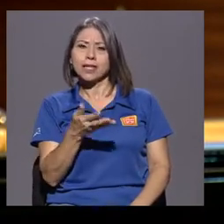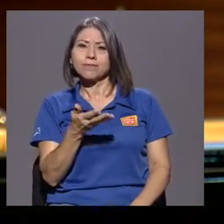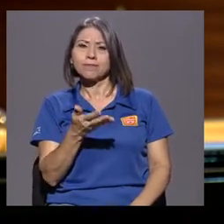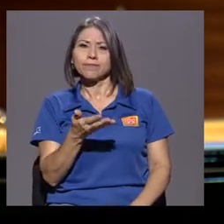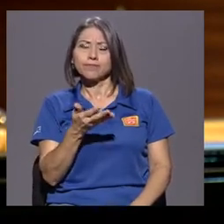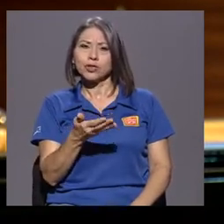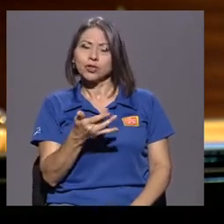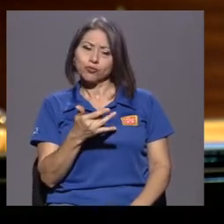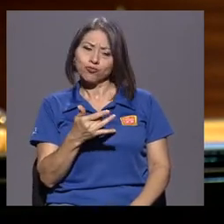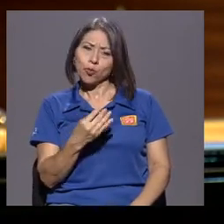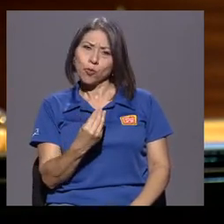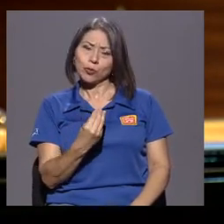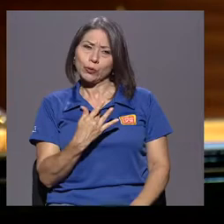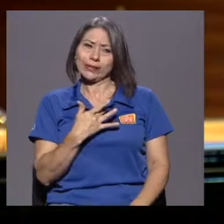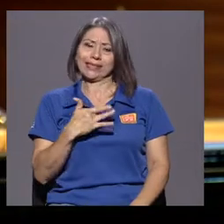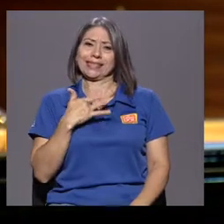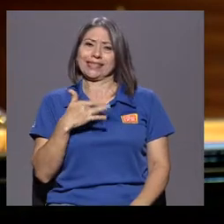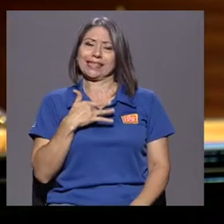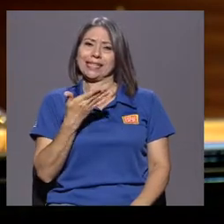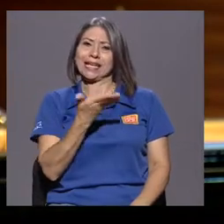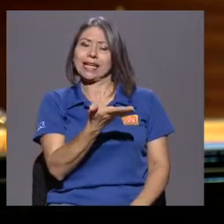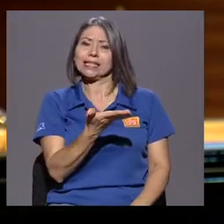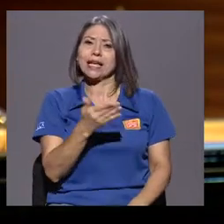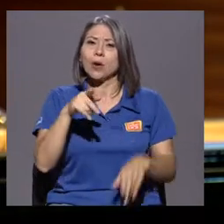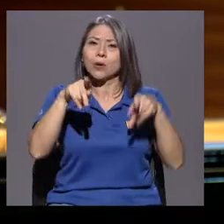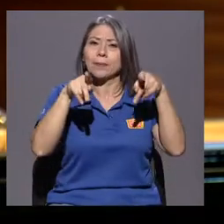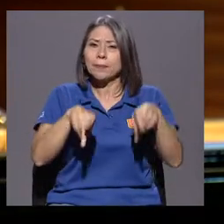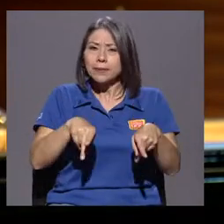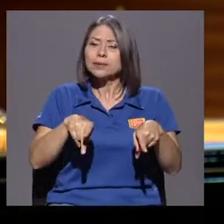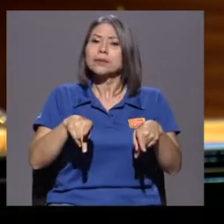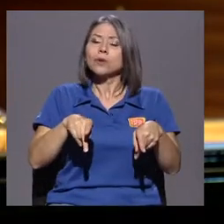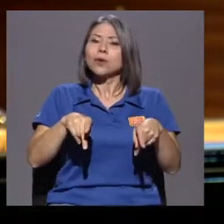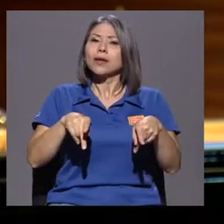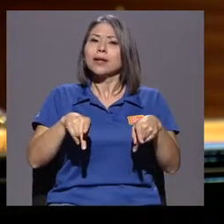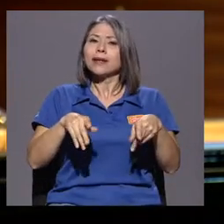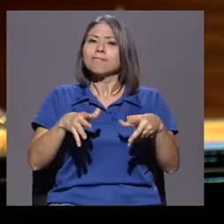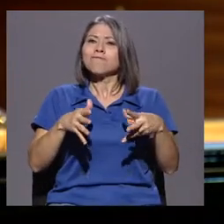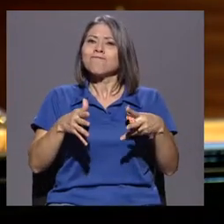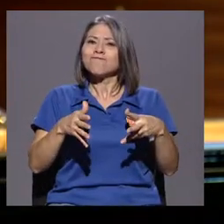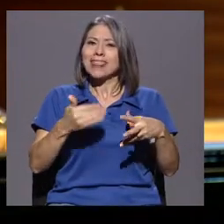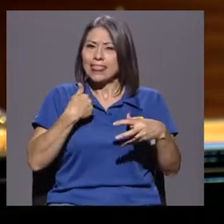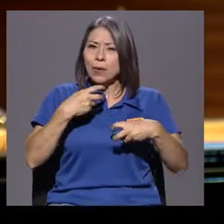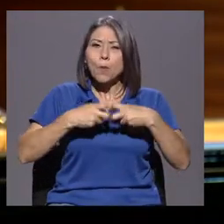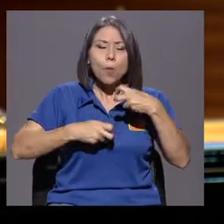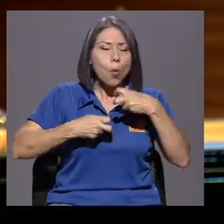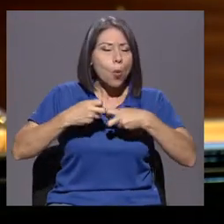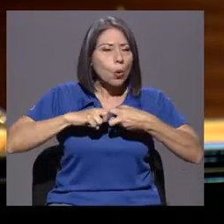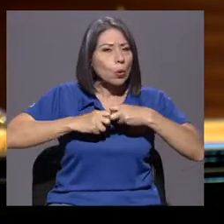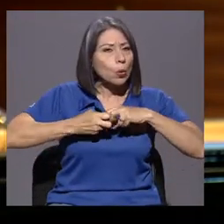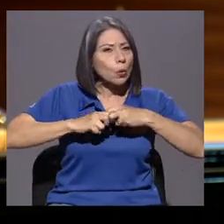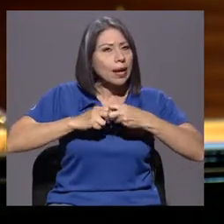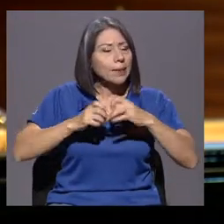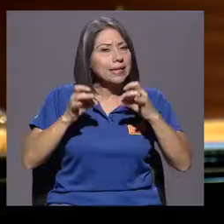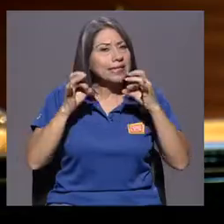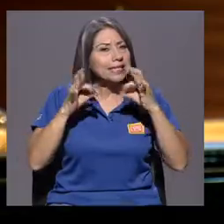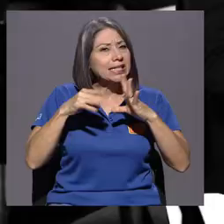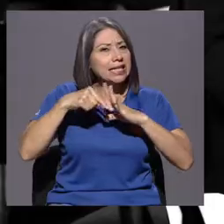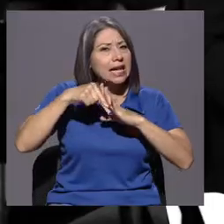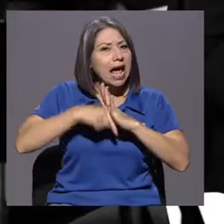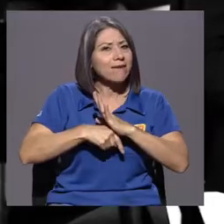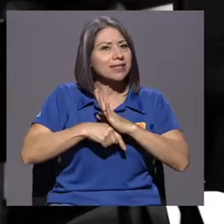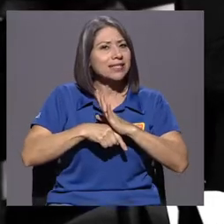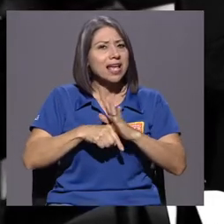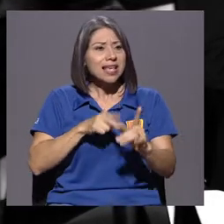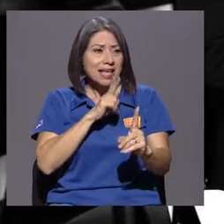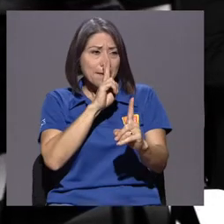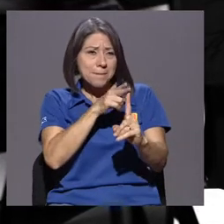intuí como una persona que andaba en problemas graves no era ya